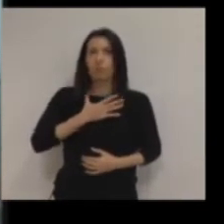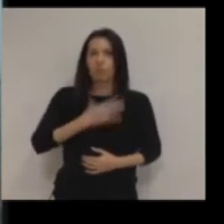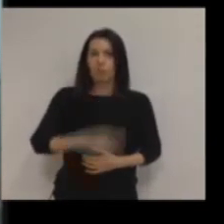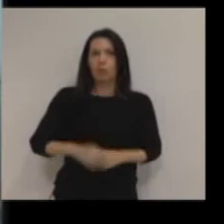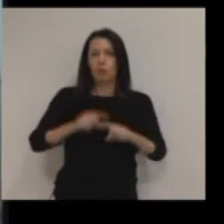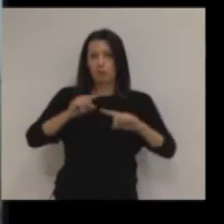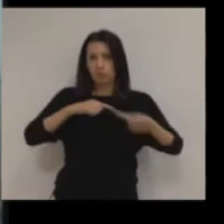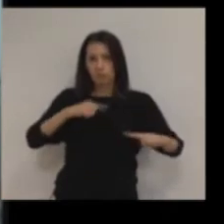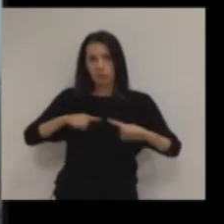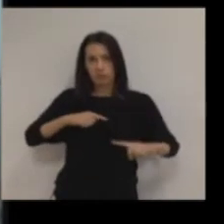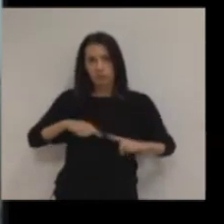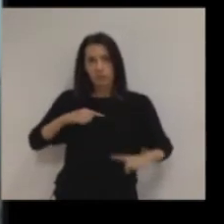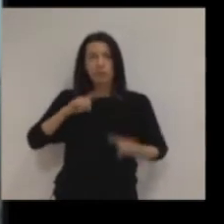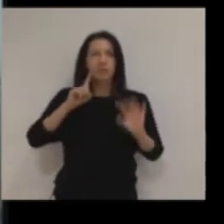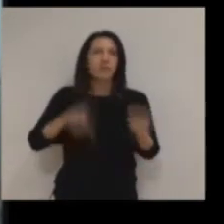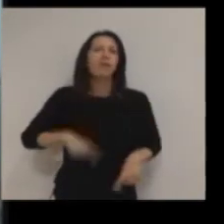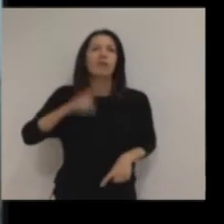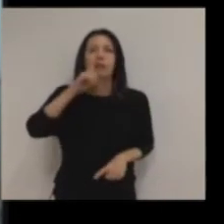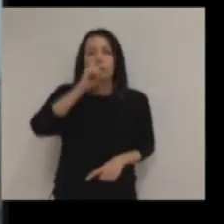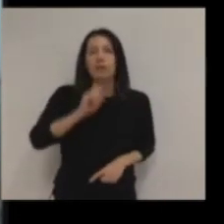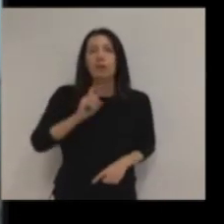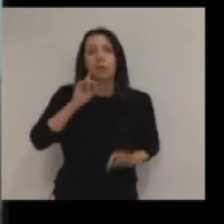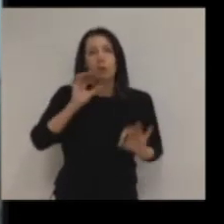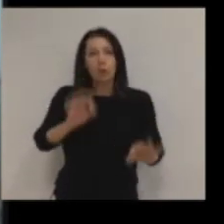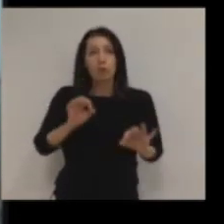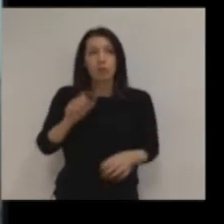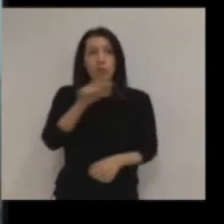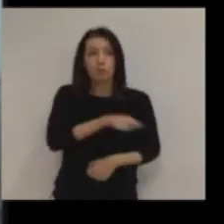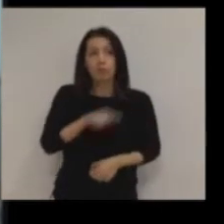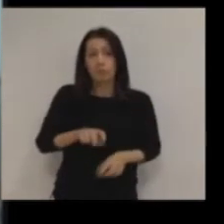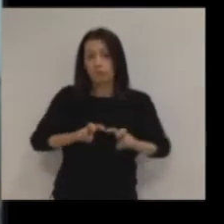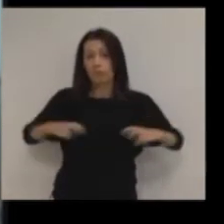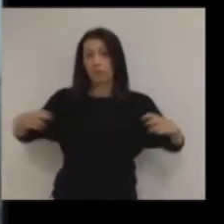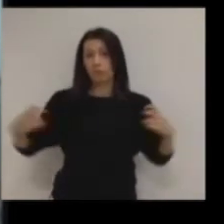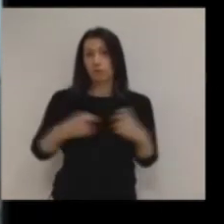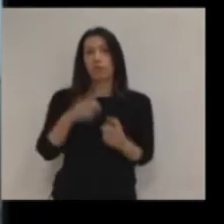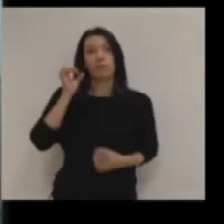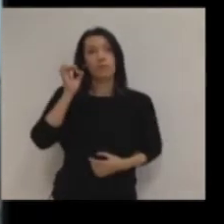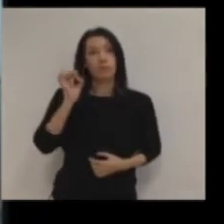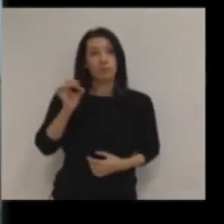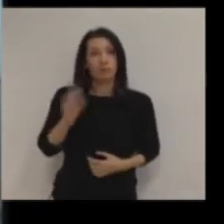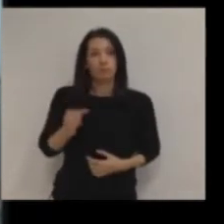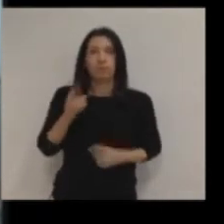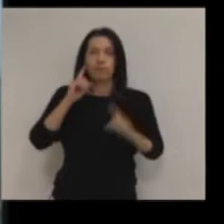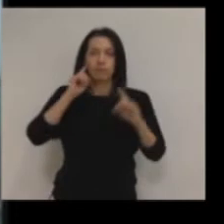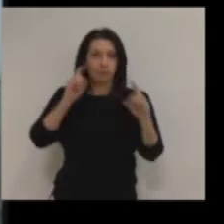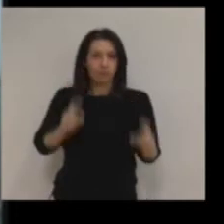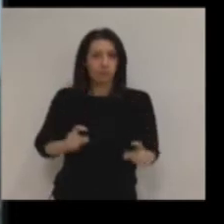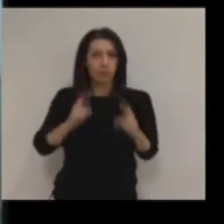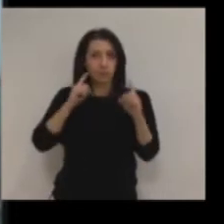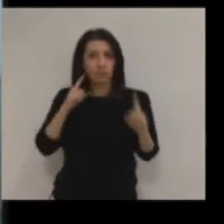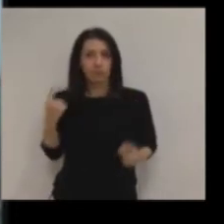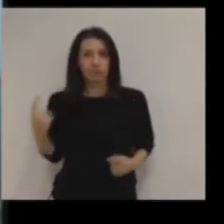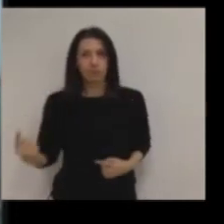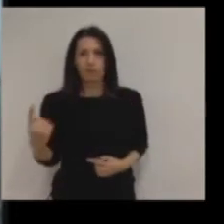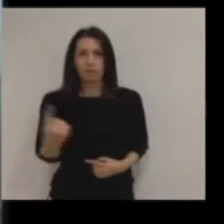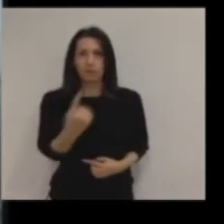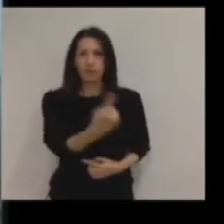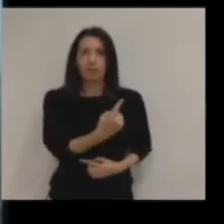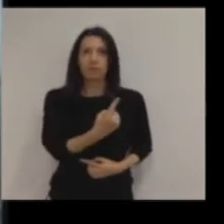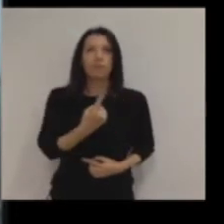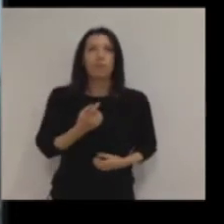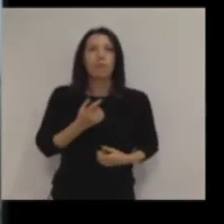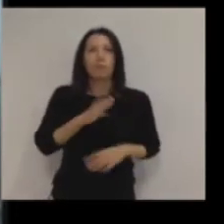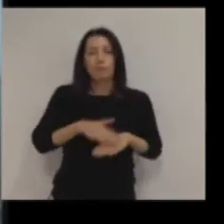Y recordar, por supuesto, a todos los ponentes, si en la medida de lo posible, que